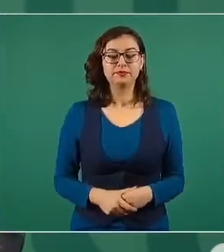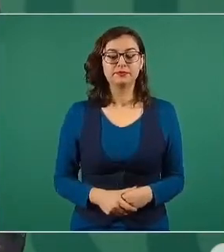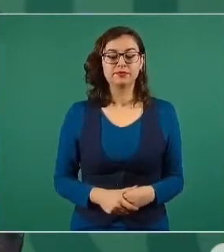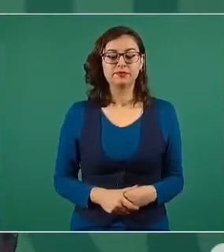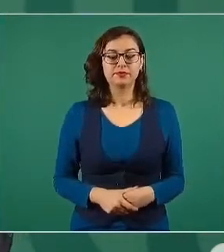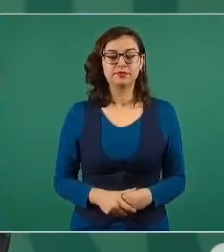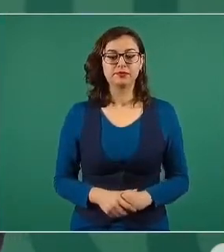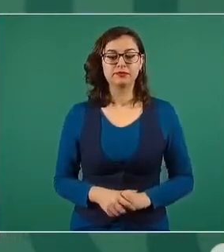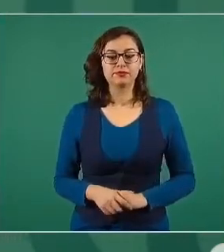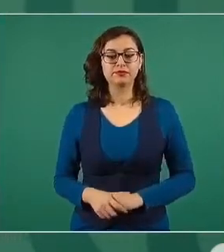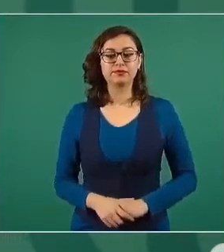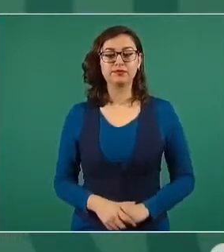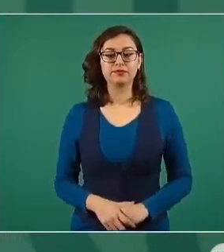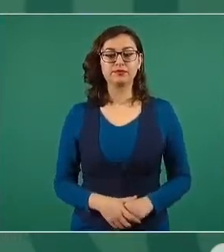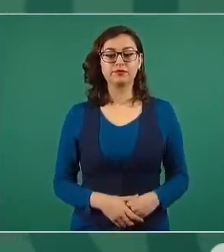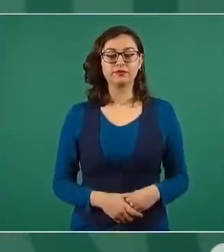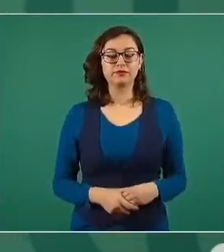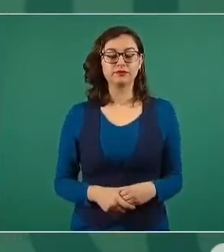Y